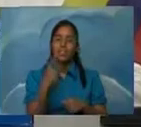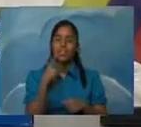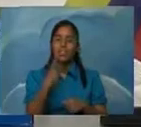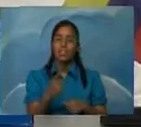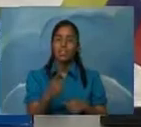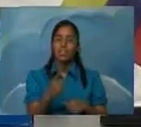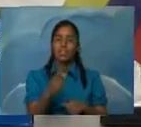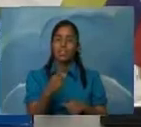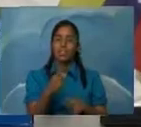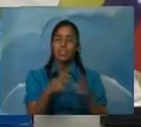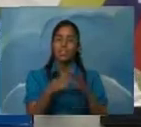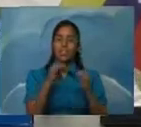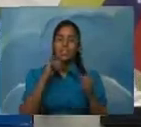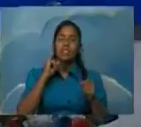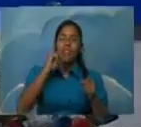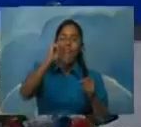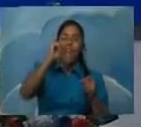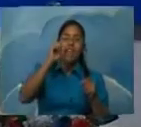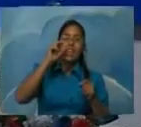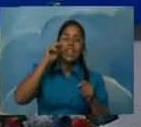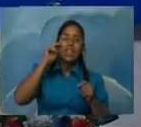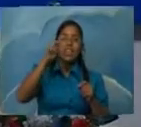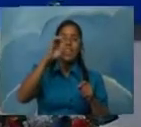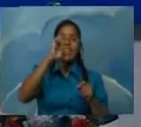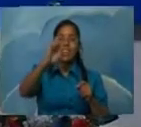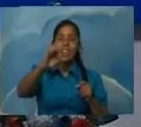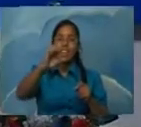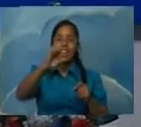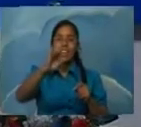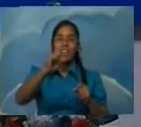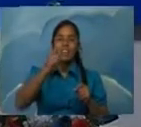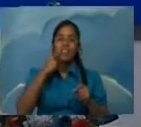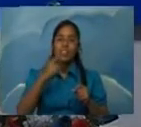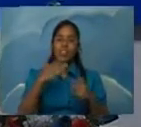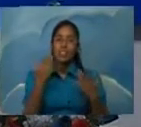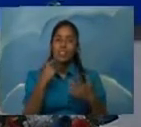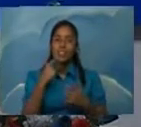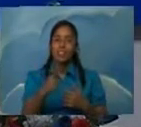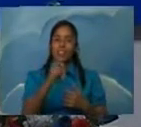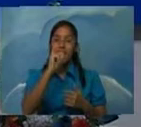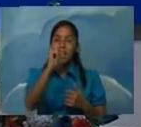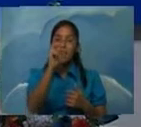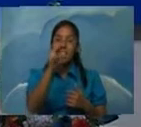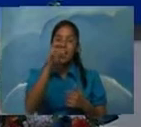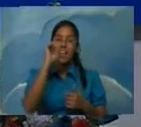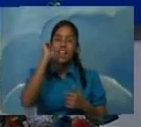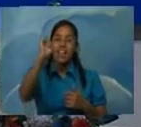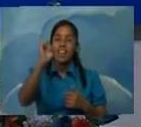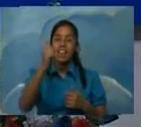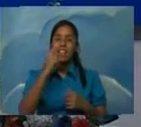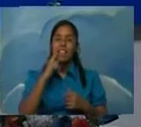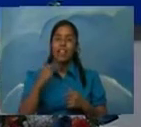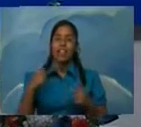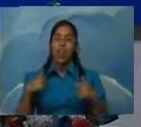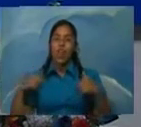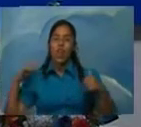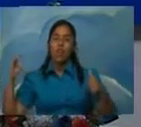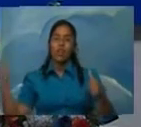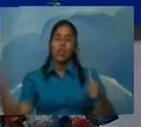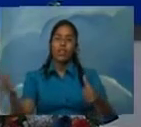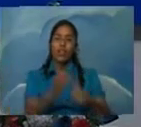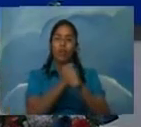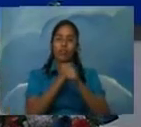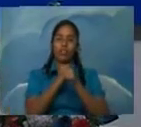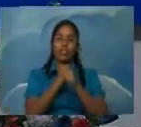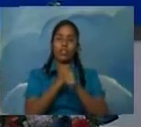conmigo, ¡Ine! ¡Ine! ¿Qué significa Ine, mi Juan? Lo encontré, aquí está. Aquí.